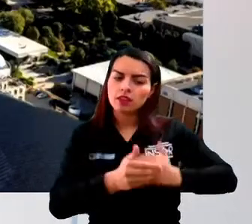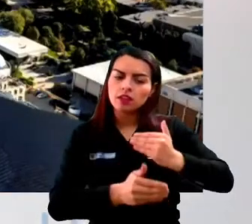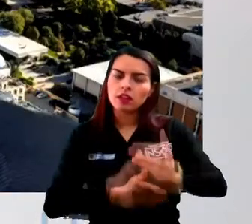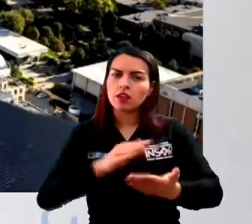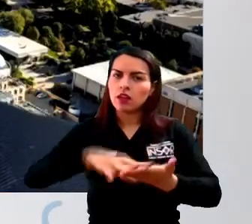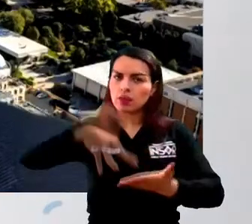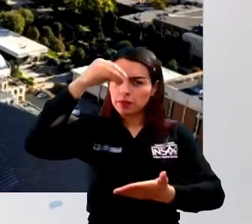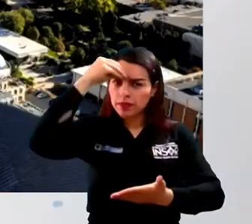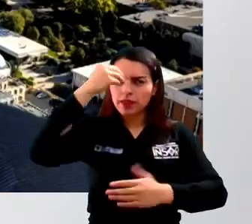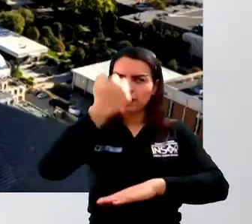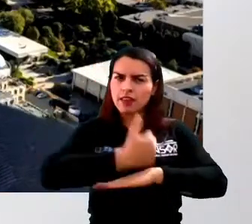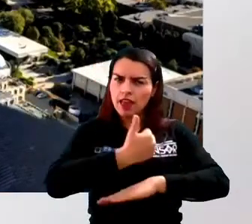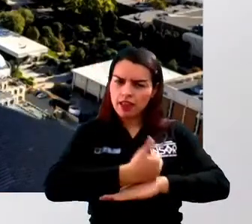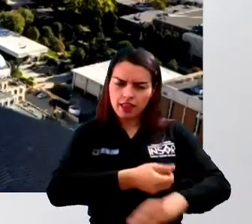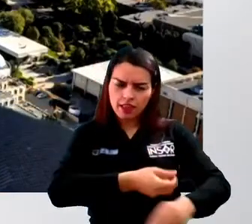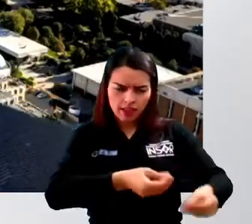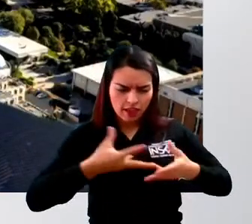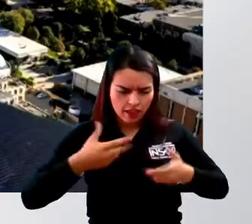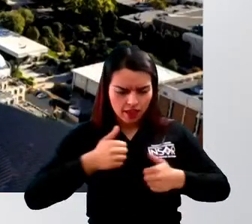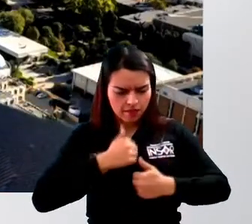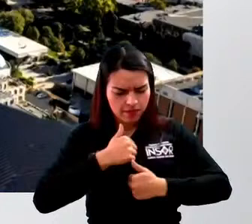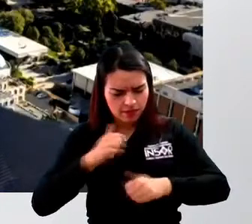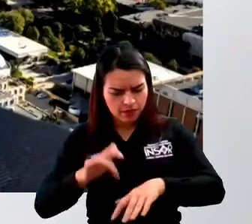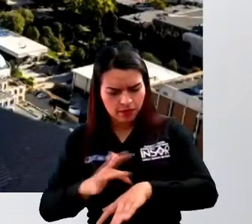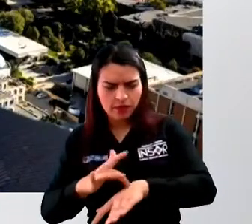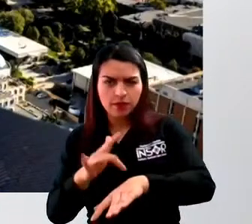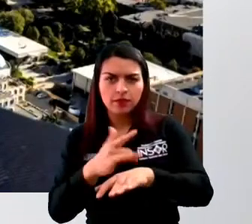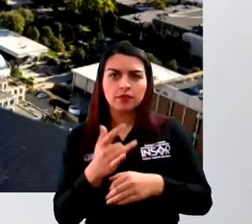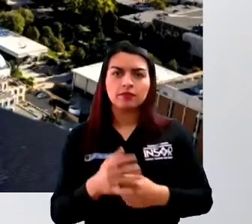tareas y que se sientan motivados.